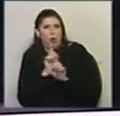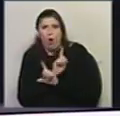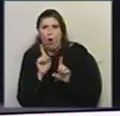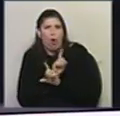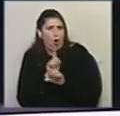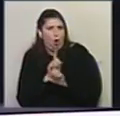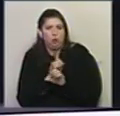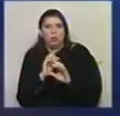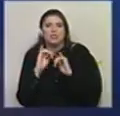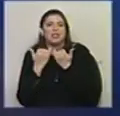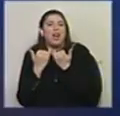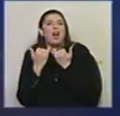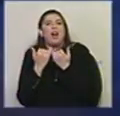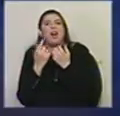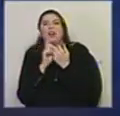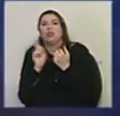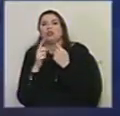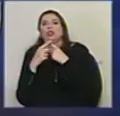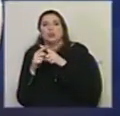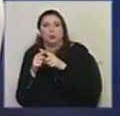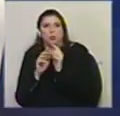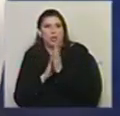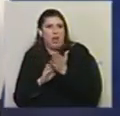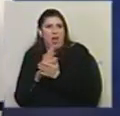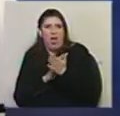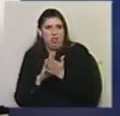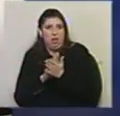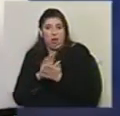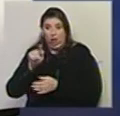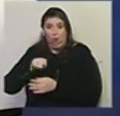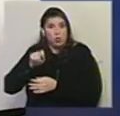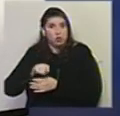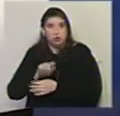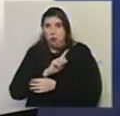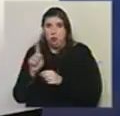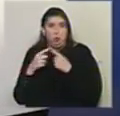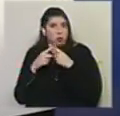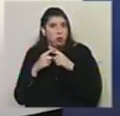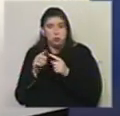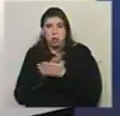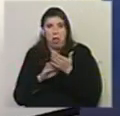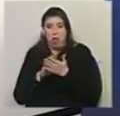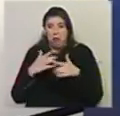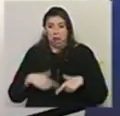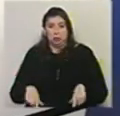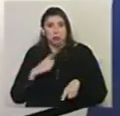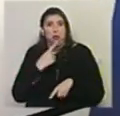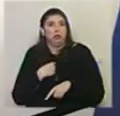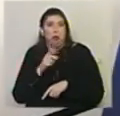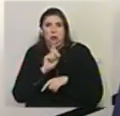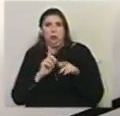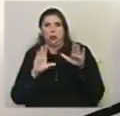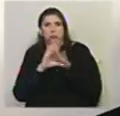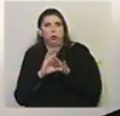nadie discute. Tanto no se discuten que en ningún juicio nos discuten la evidencia. Nadie dice, el ministerio no viene y dice, no, esto no corresponde porque esto está en fase